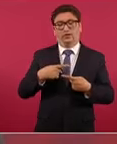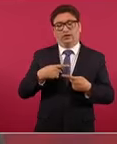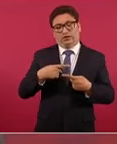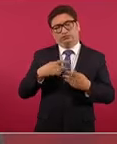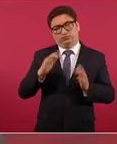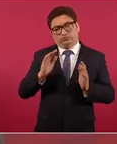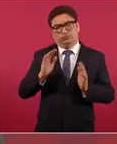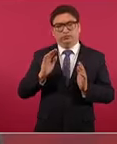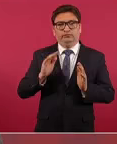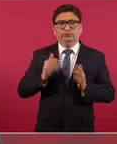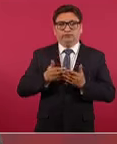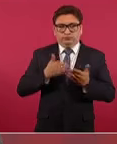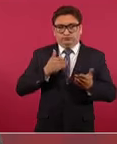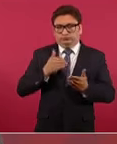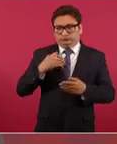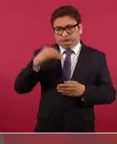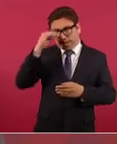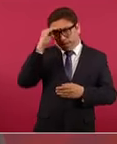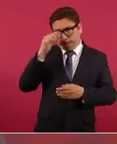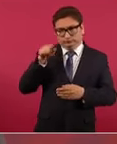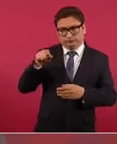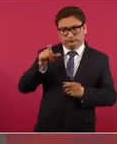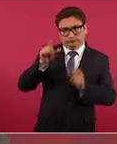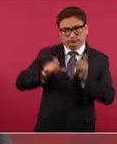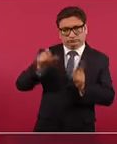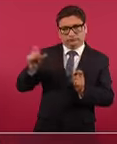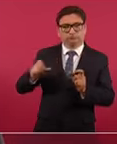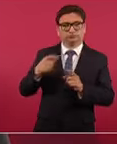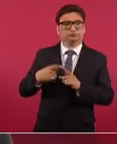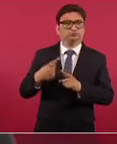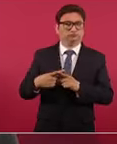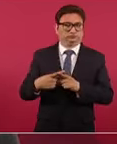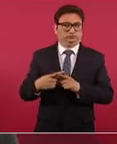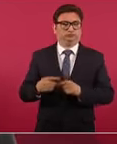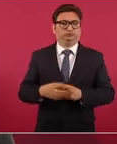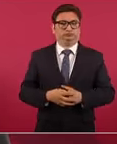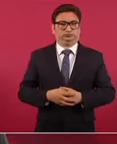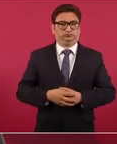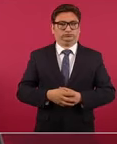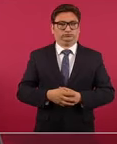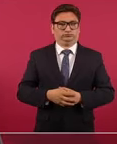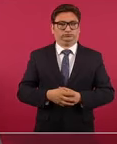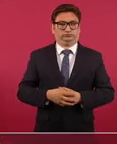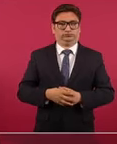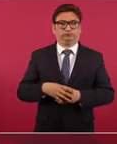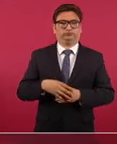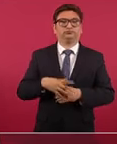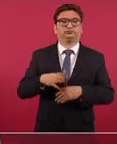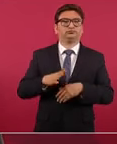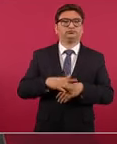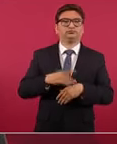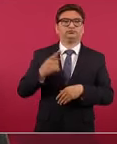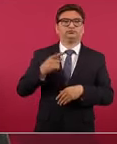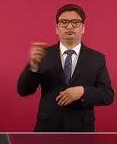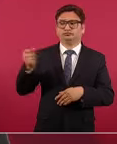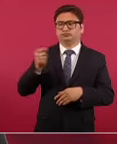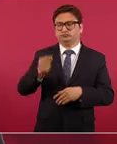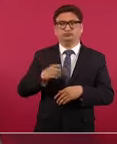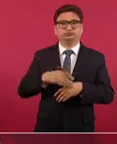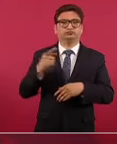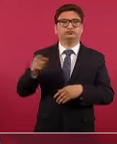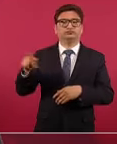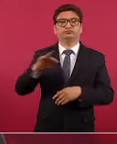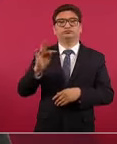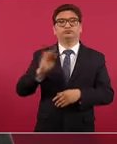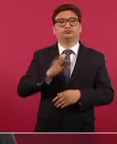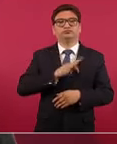que no sea por qué tengan posibilidad de ser